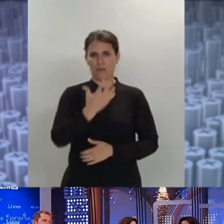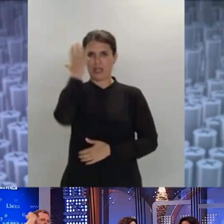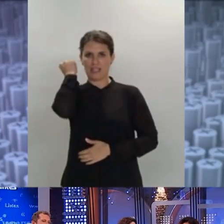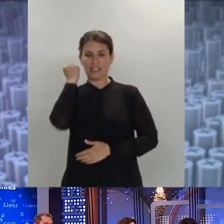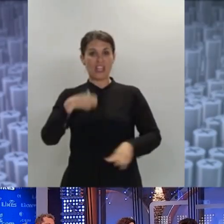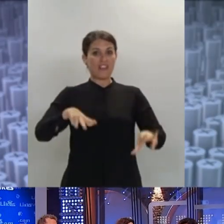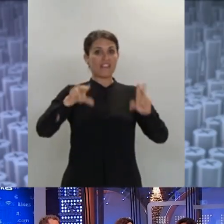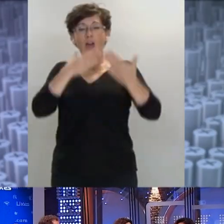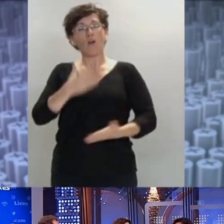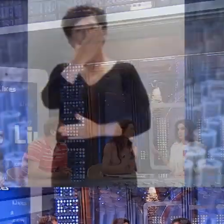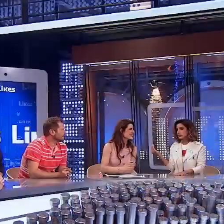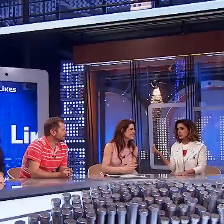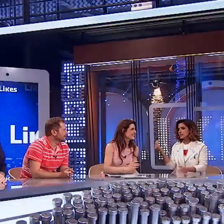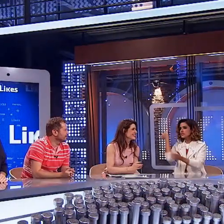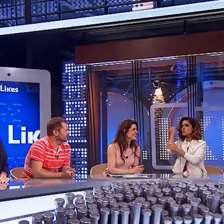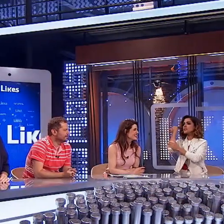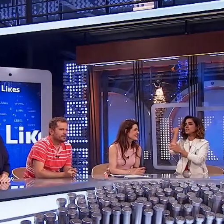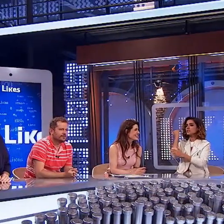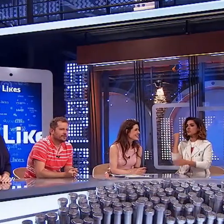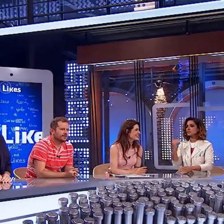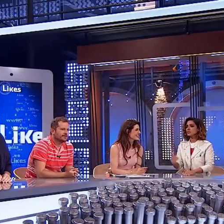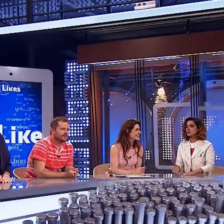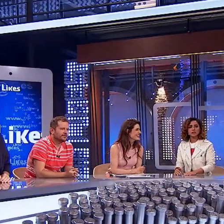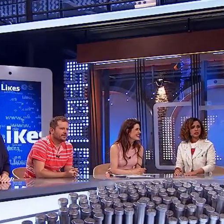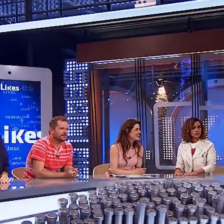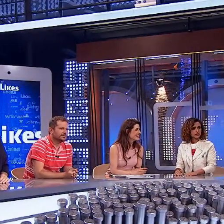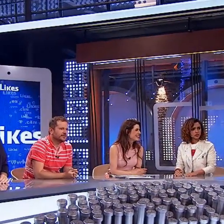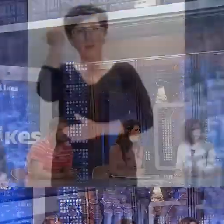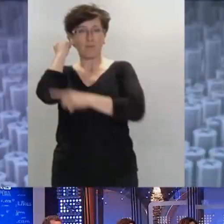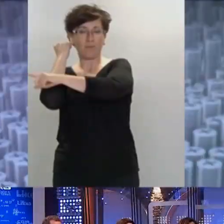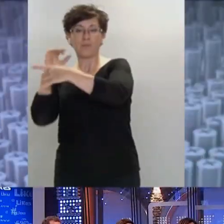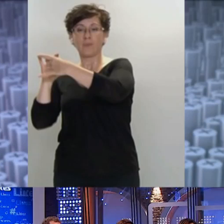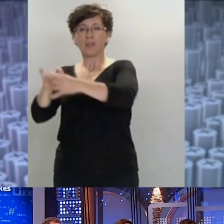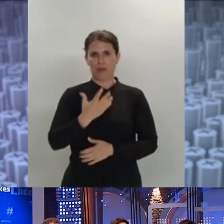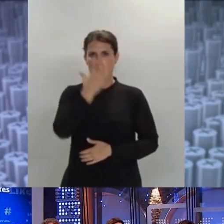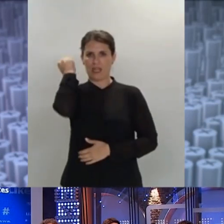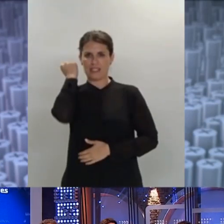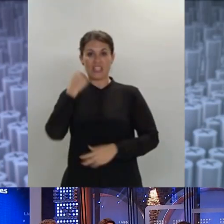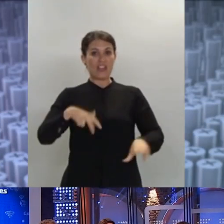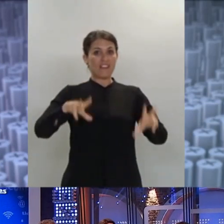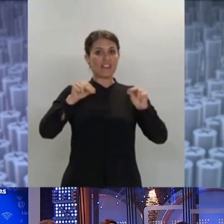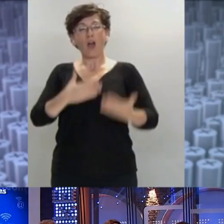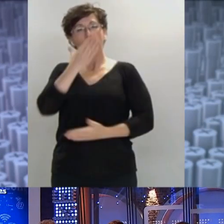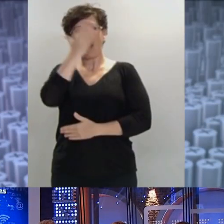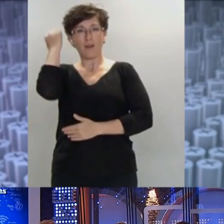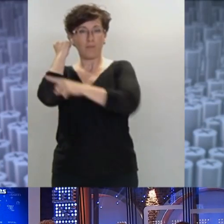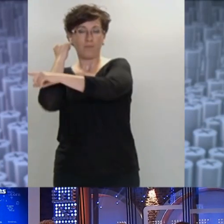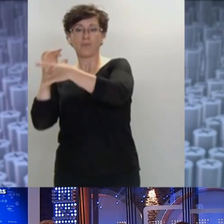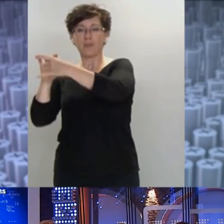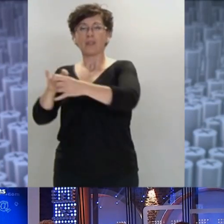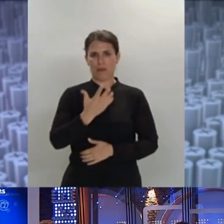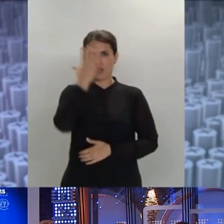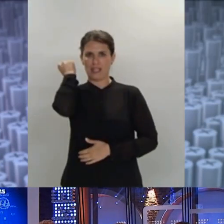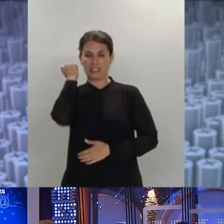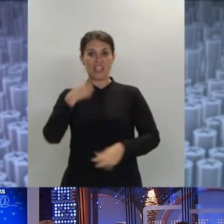antes. Dice como que para atrás. Sí. Y hace como así, ¿no? Es que no lo veo bien, espérate. Hace así. Hace como... Cierra la